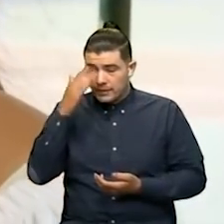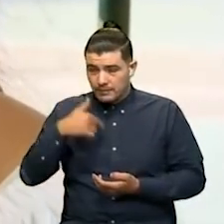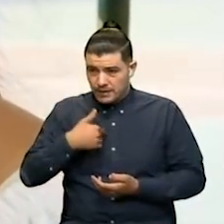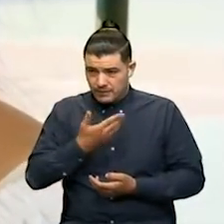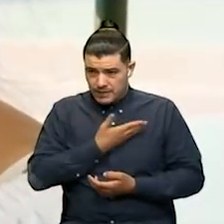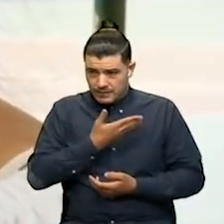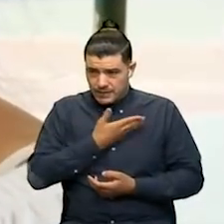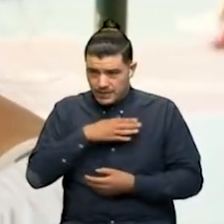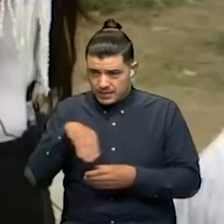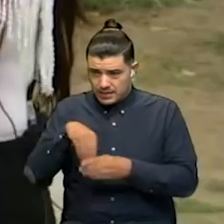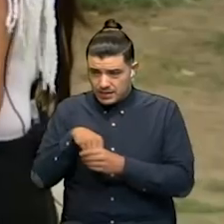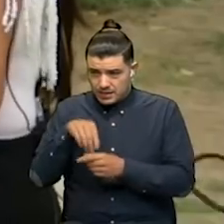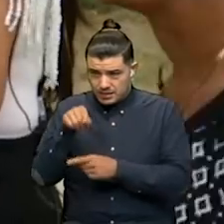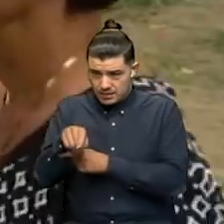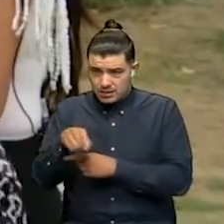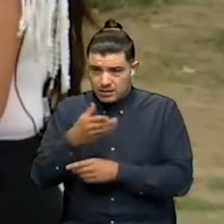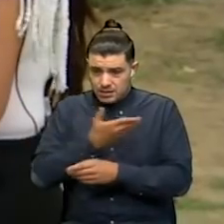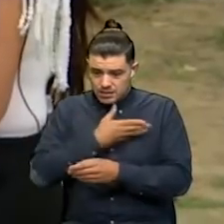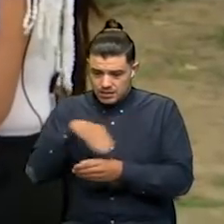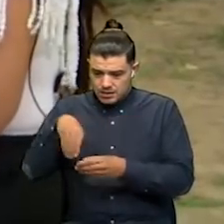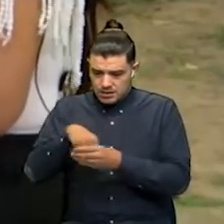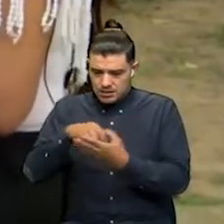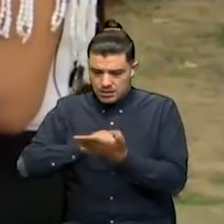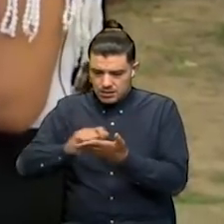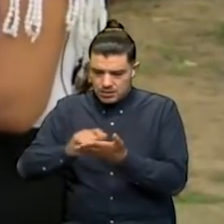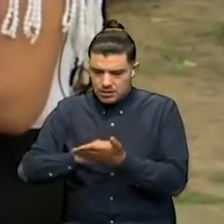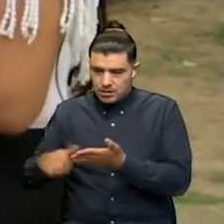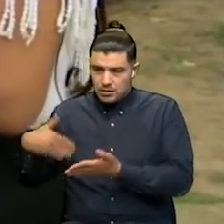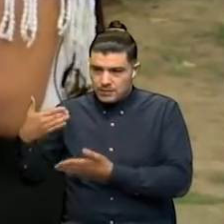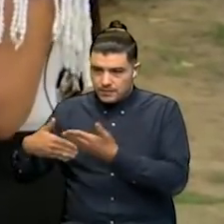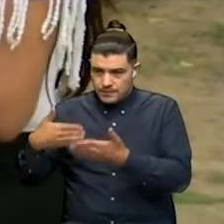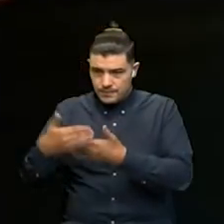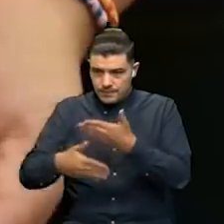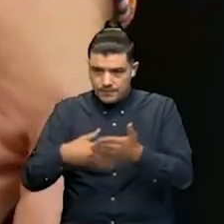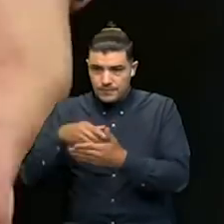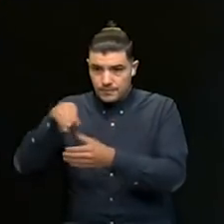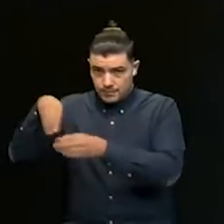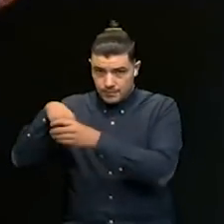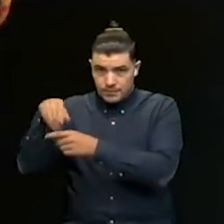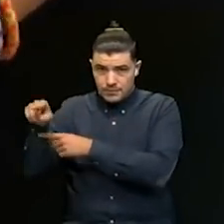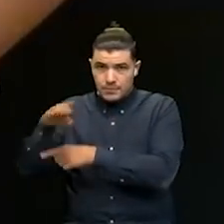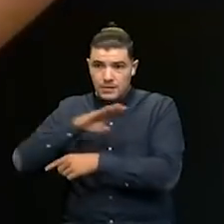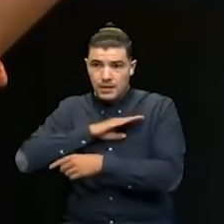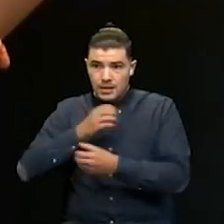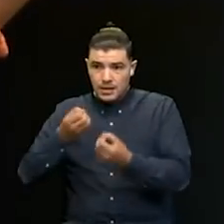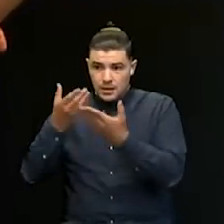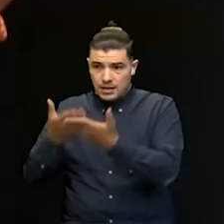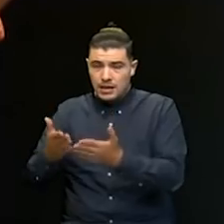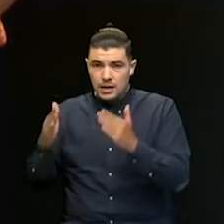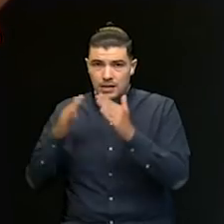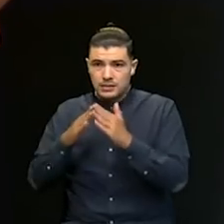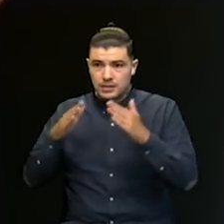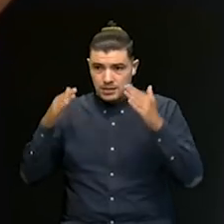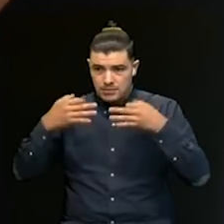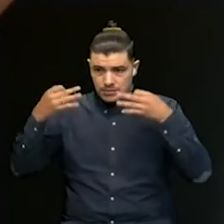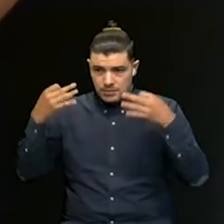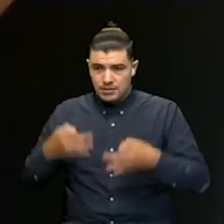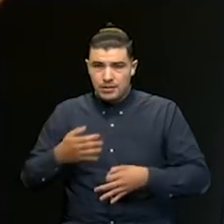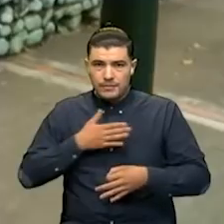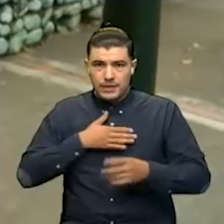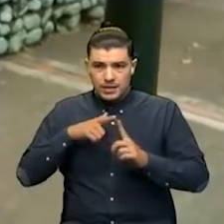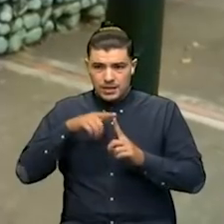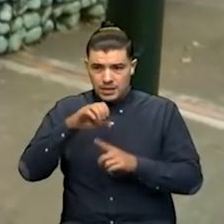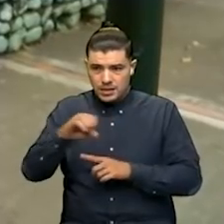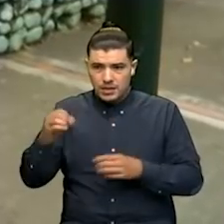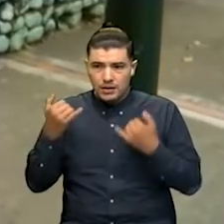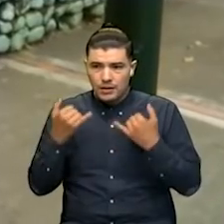mamá estando en esa escritura pública que está en proceso de la vivienda de mi abuelo donde mi tío está